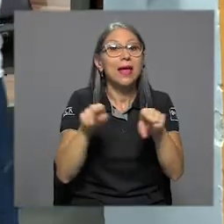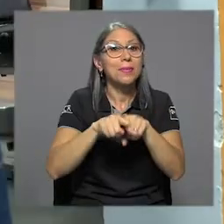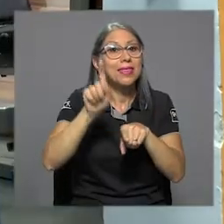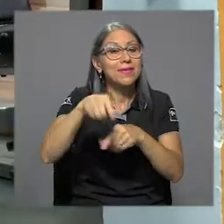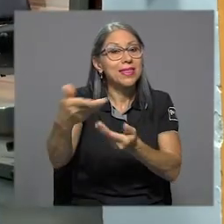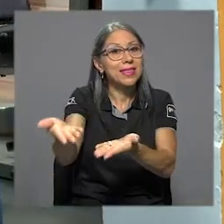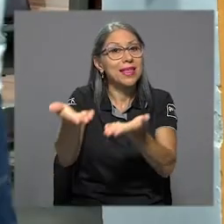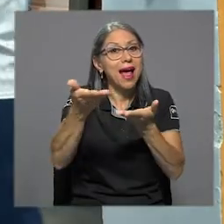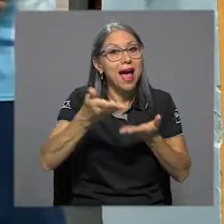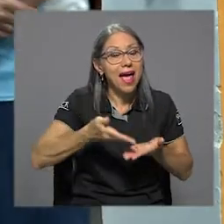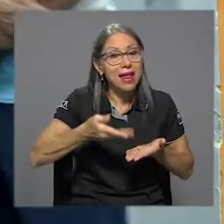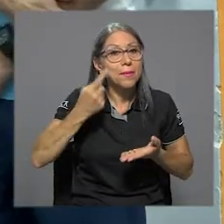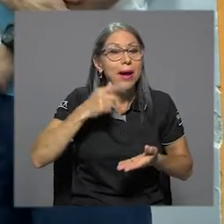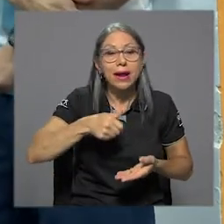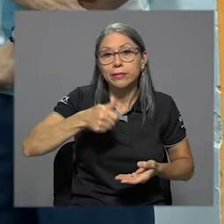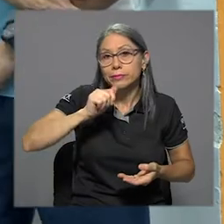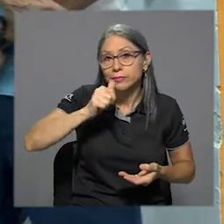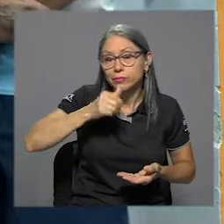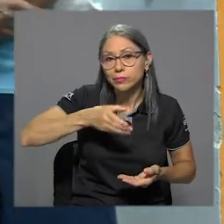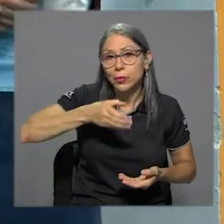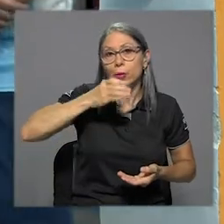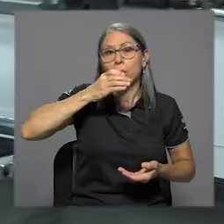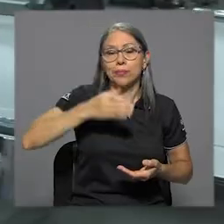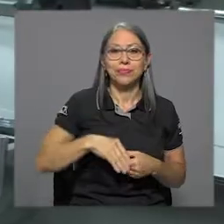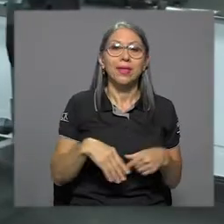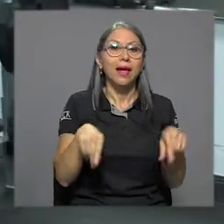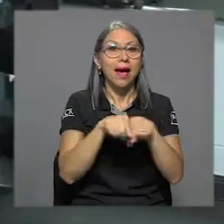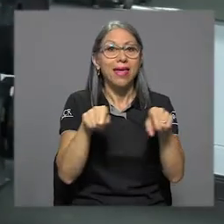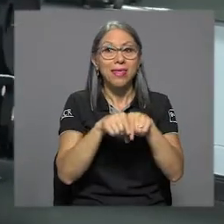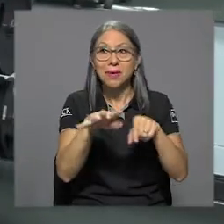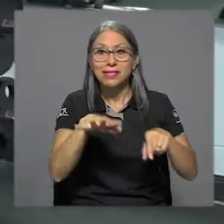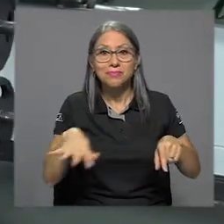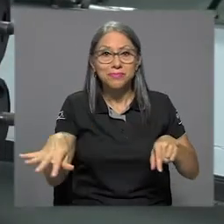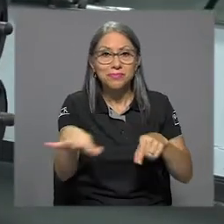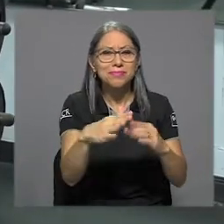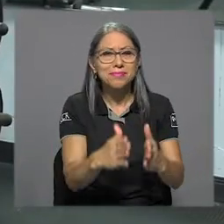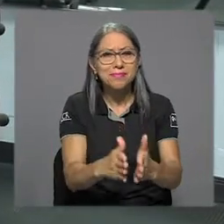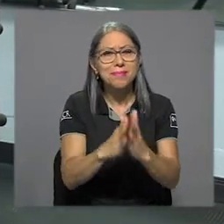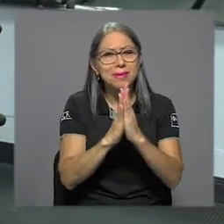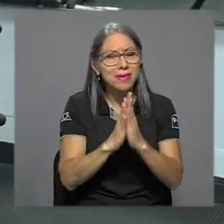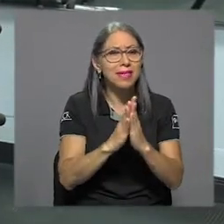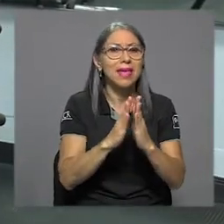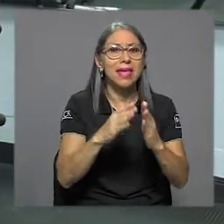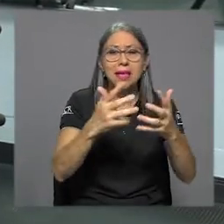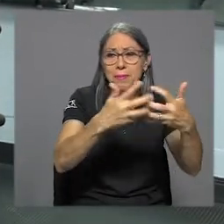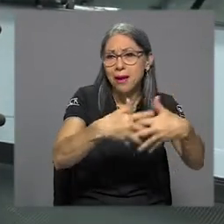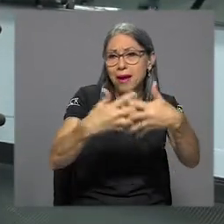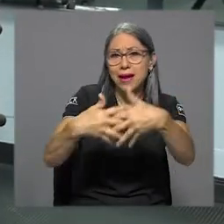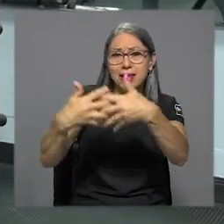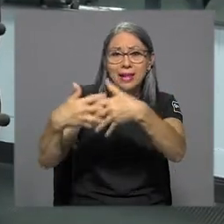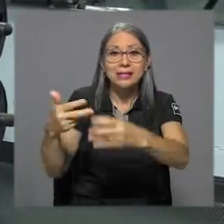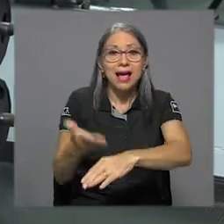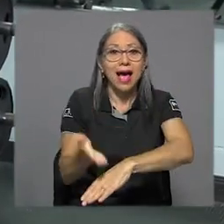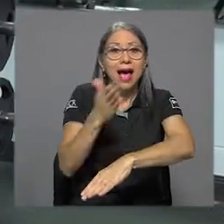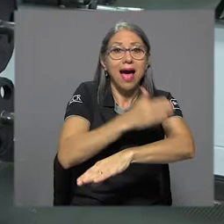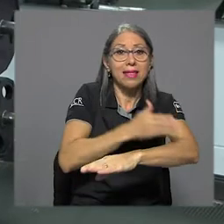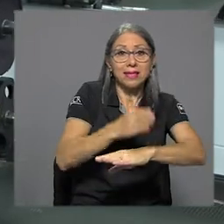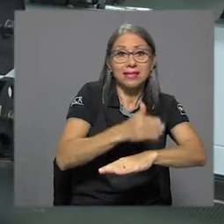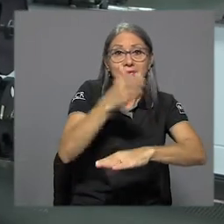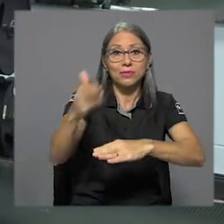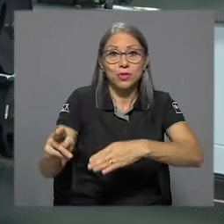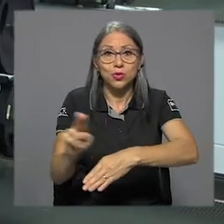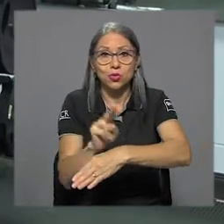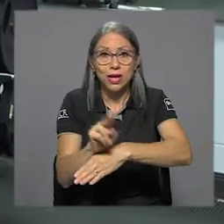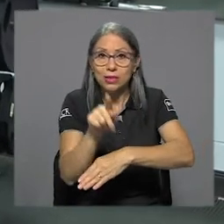También deben de traer su propia hidratación. Además, el gimnasio solicita la desinfección de las máquinas antes